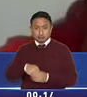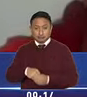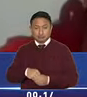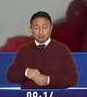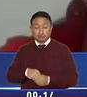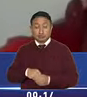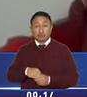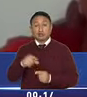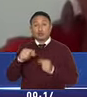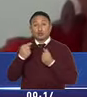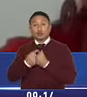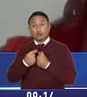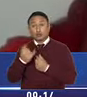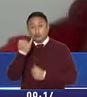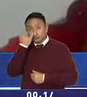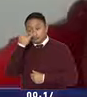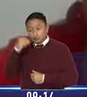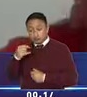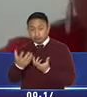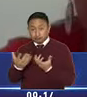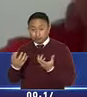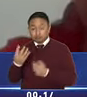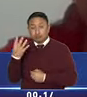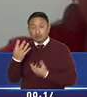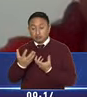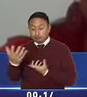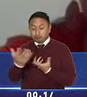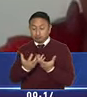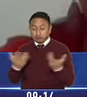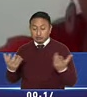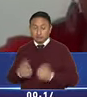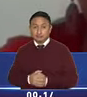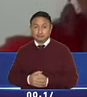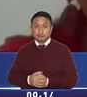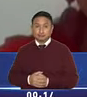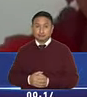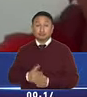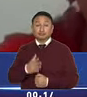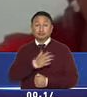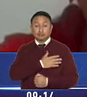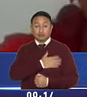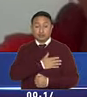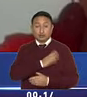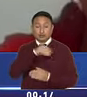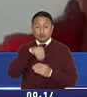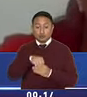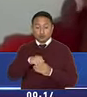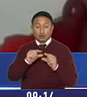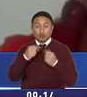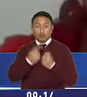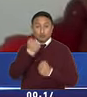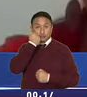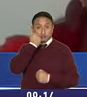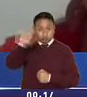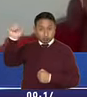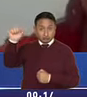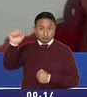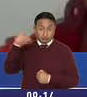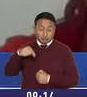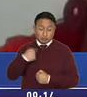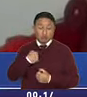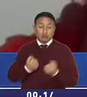bancada está dividida, y no solamente está dividida en dos, está dividida en cuatro. Soy parte de la rebeldía, se podría